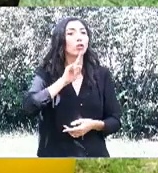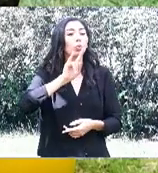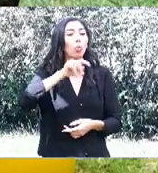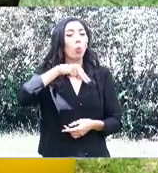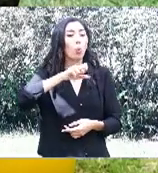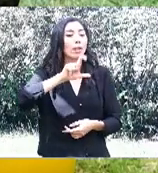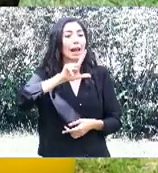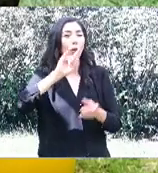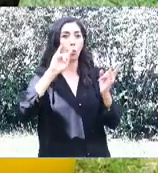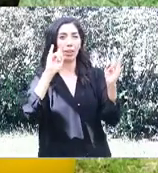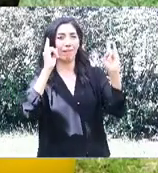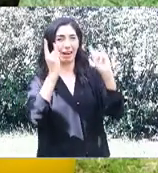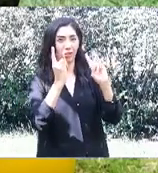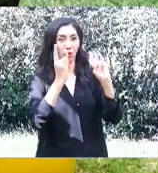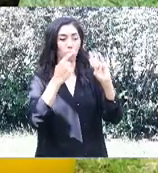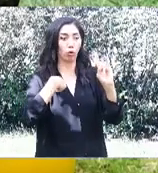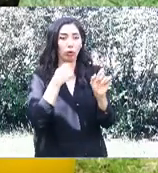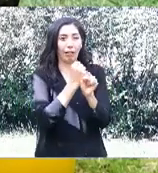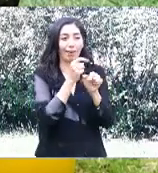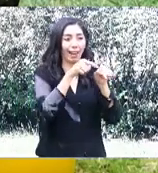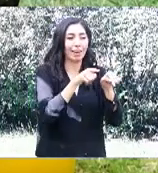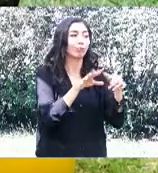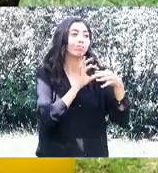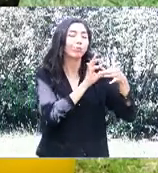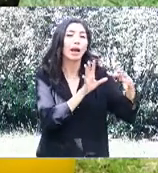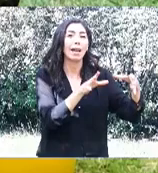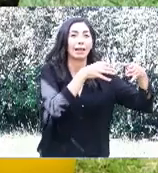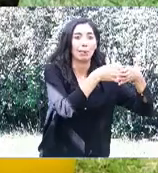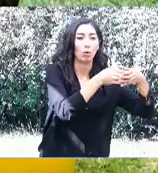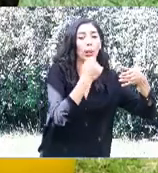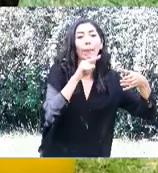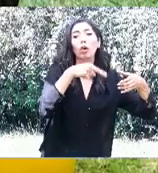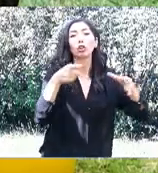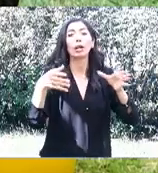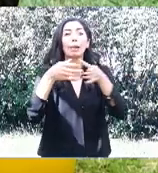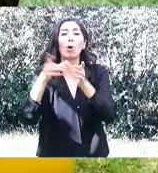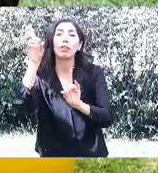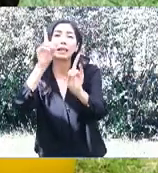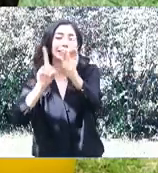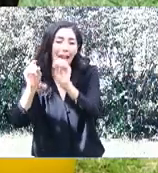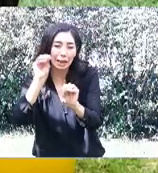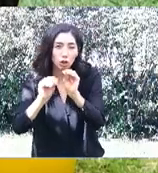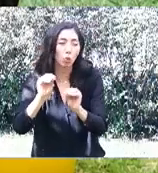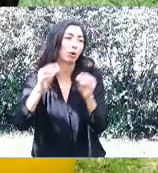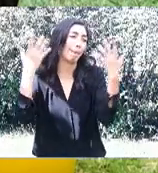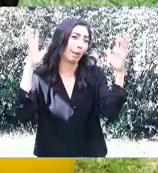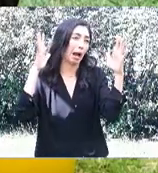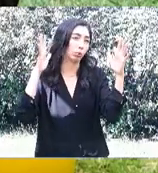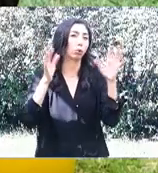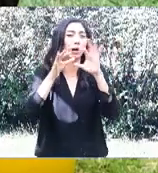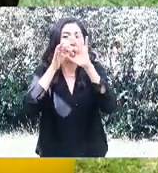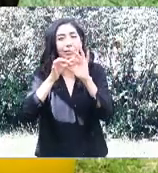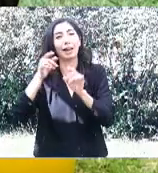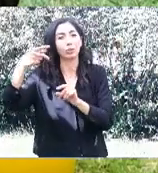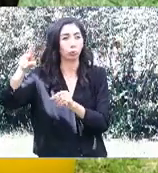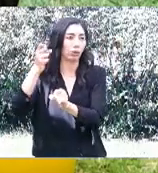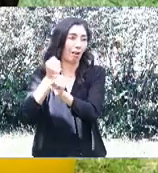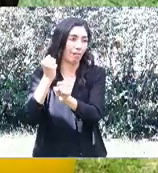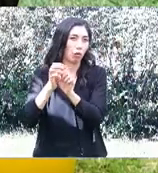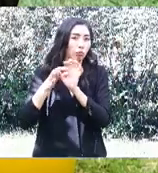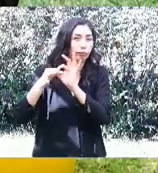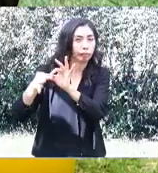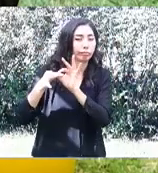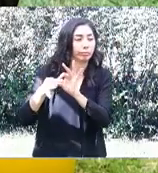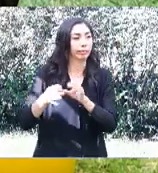equipo que conceptualizó ese espacio junto con el equipo de diseño que está acá el cual también me gustaría que le diéramos un aplauso porque lo que está ahí es gracias al trabajo con